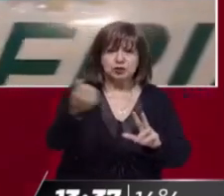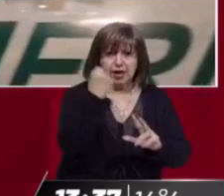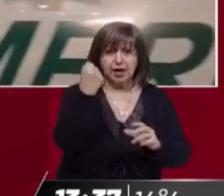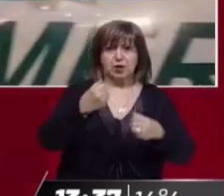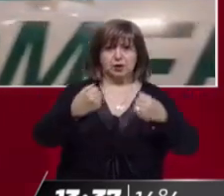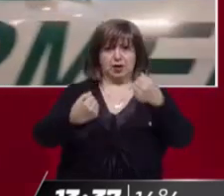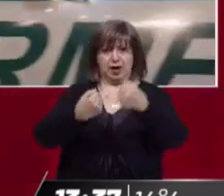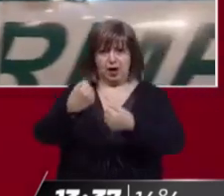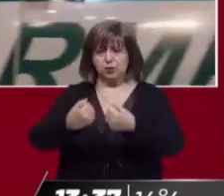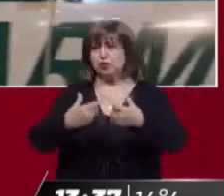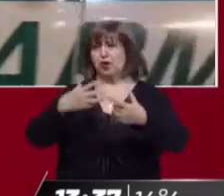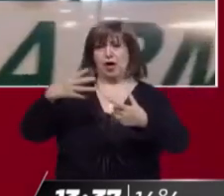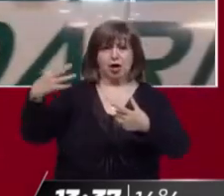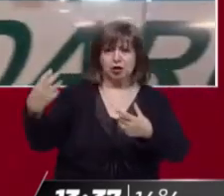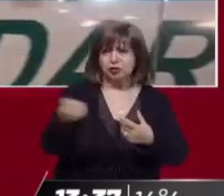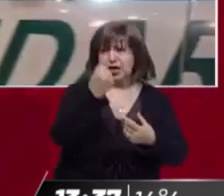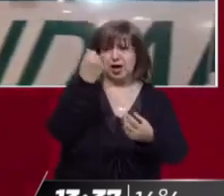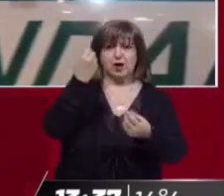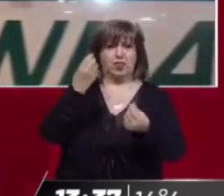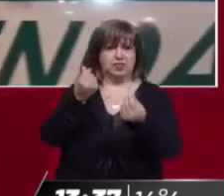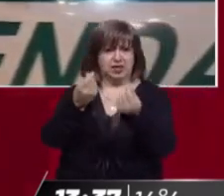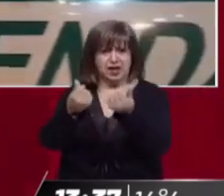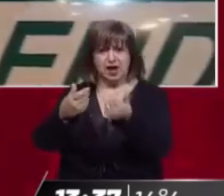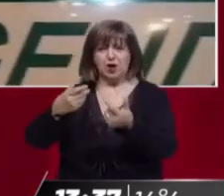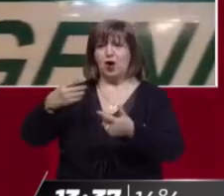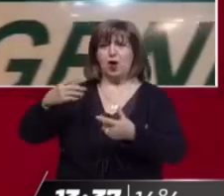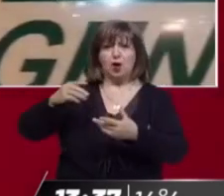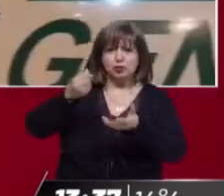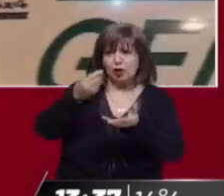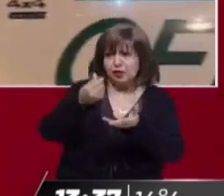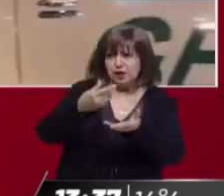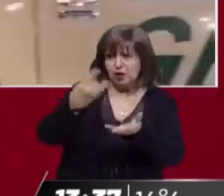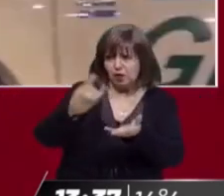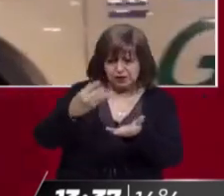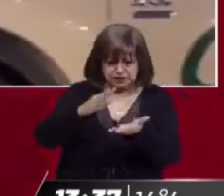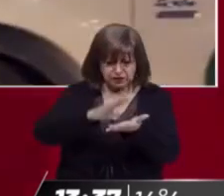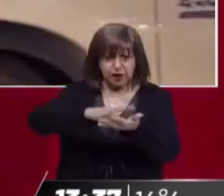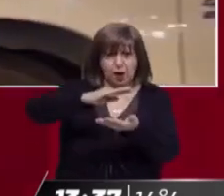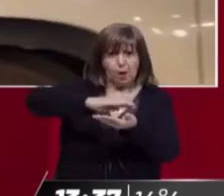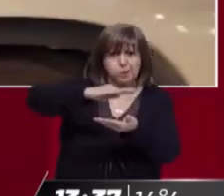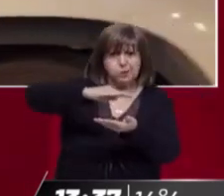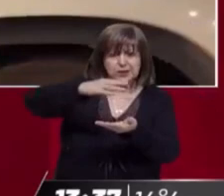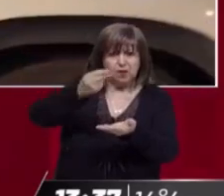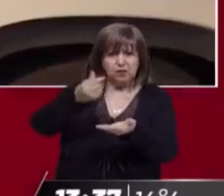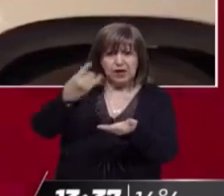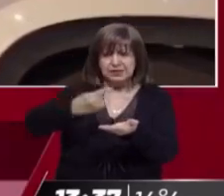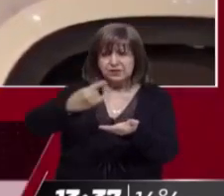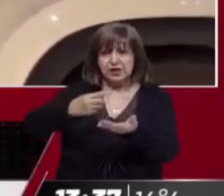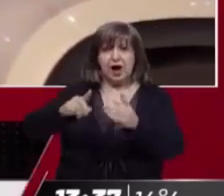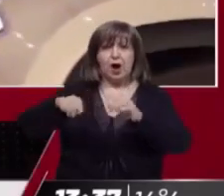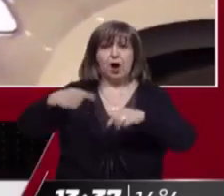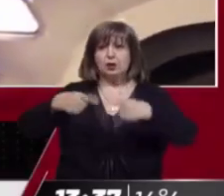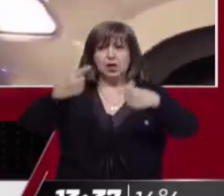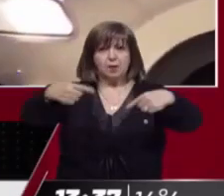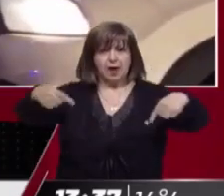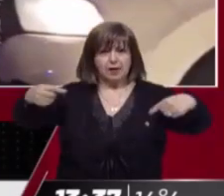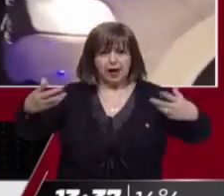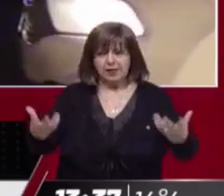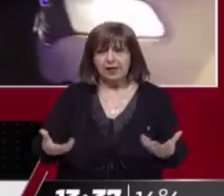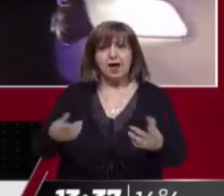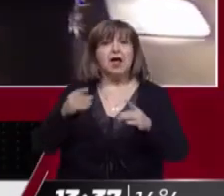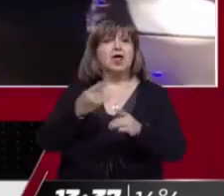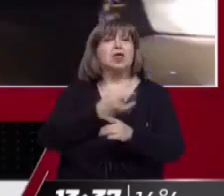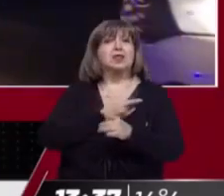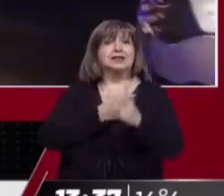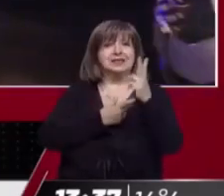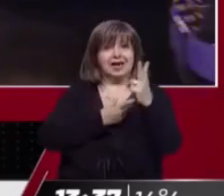efectivo, también presunto dinero apócrifo o falso, como se lo conoce, además de otros elementos como mercadería. Esto sucedió